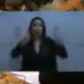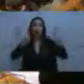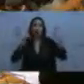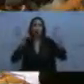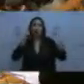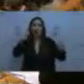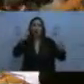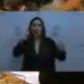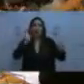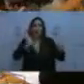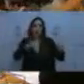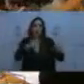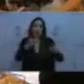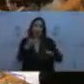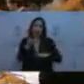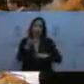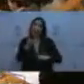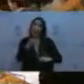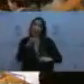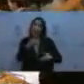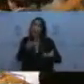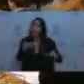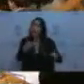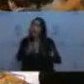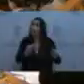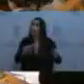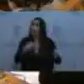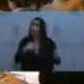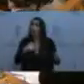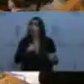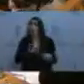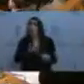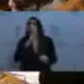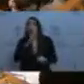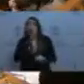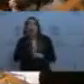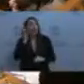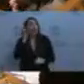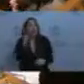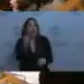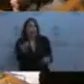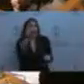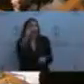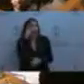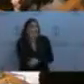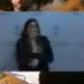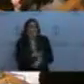o usted manda a guardar orden, o yo espero porque la consejera no me está escuchando, la pobre. Bien.